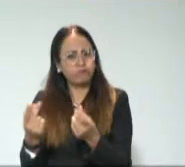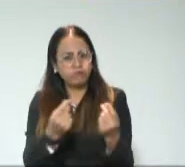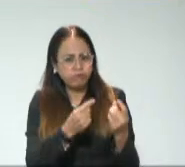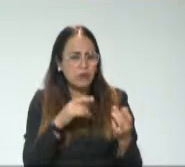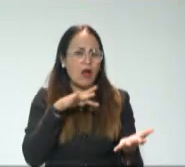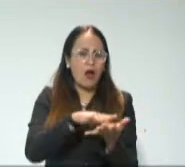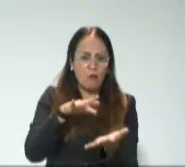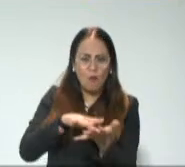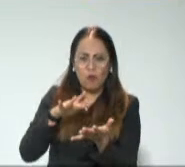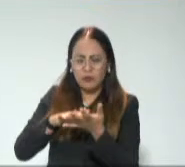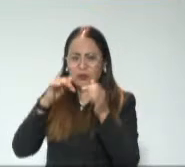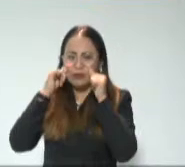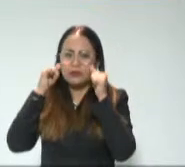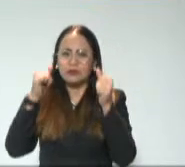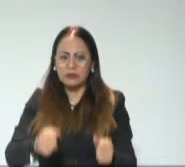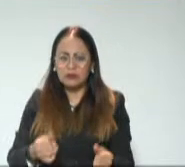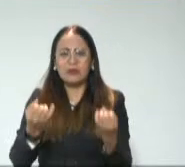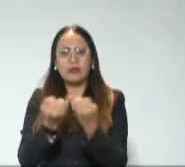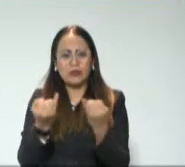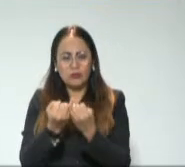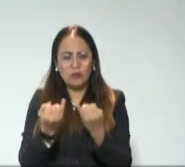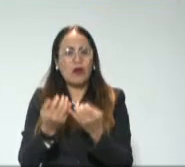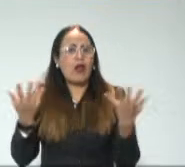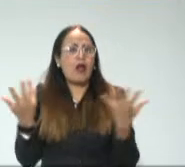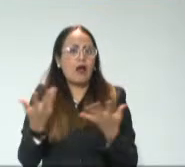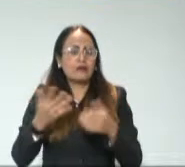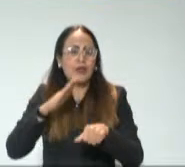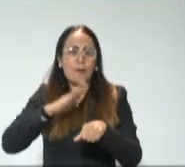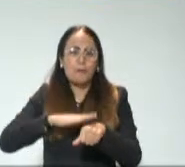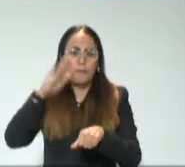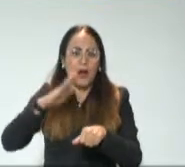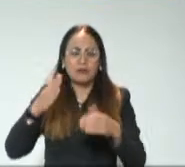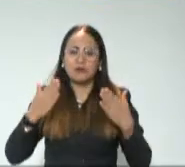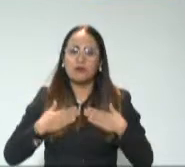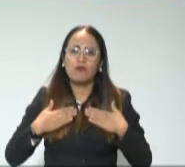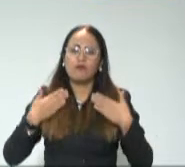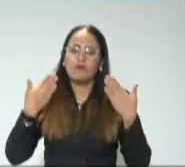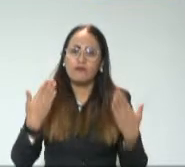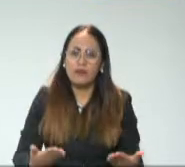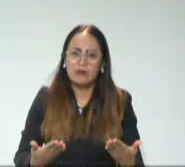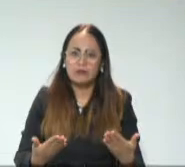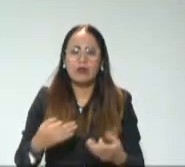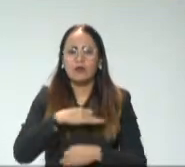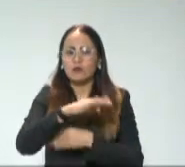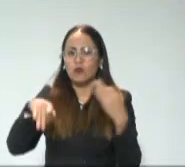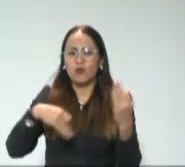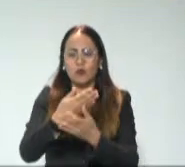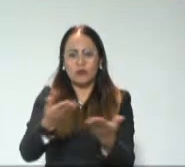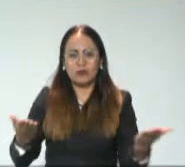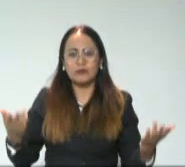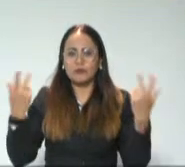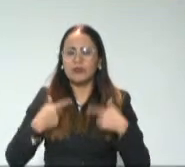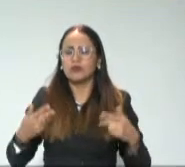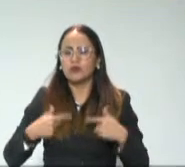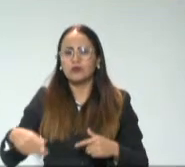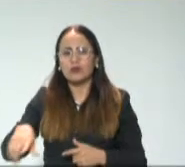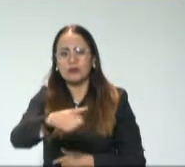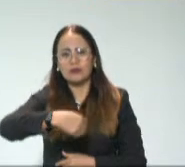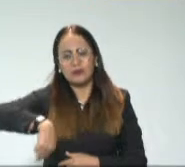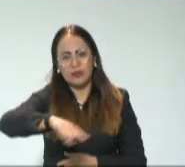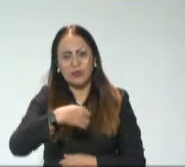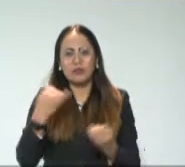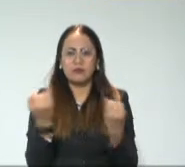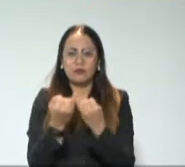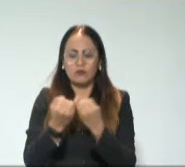y Por ende la necesidad de generar justamente esta confianza entre todos los actores Y por supuesto la